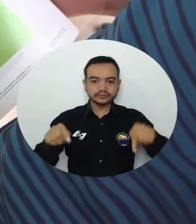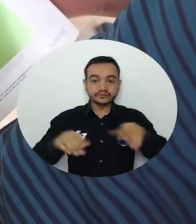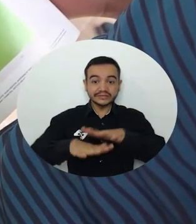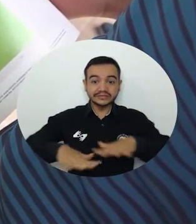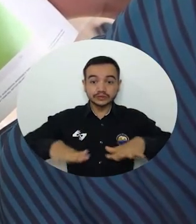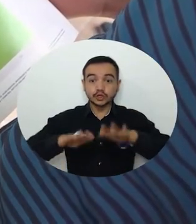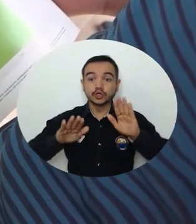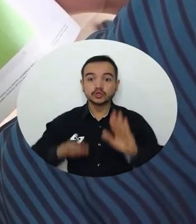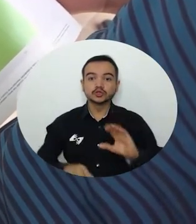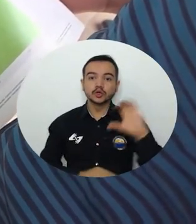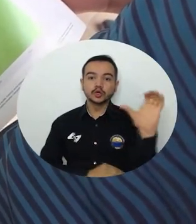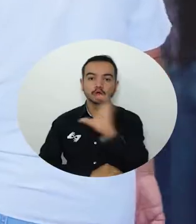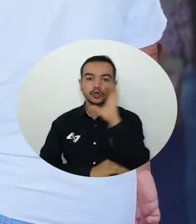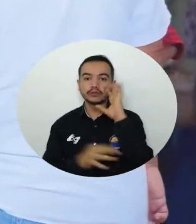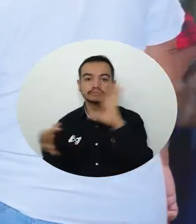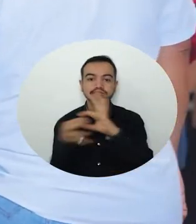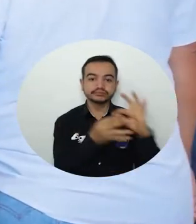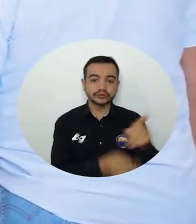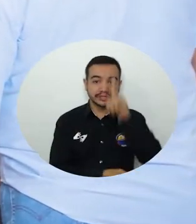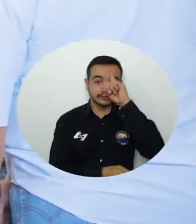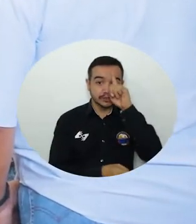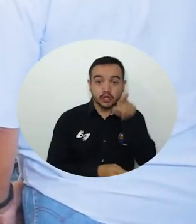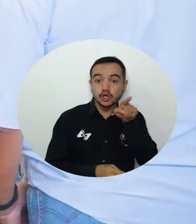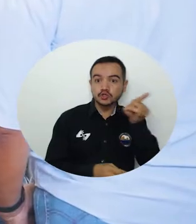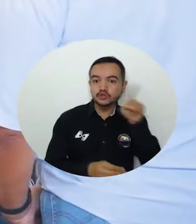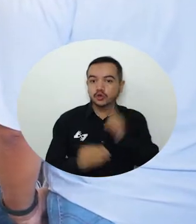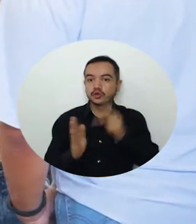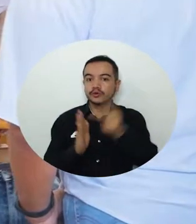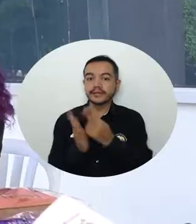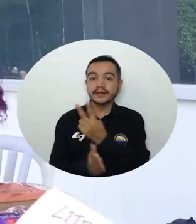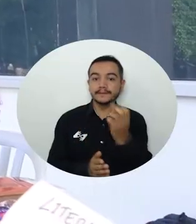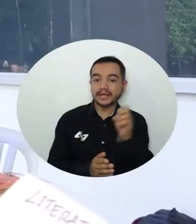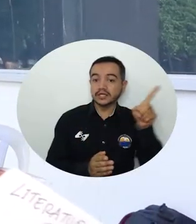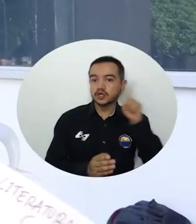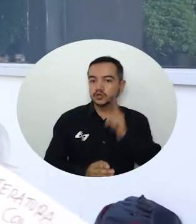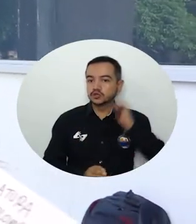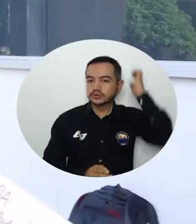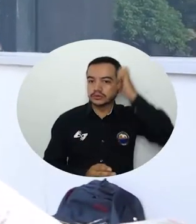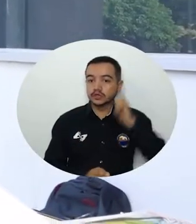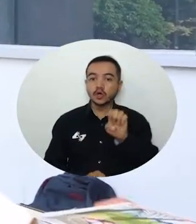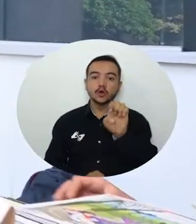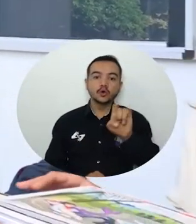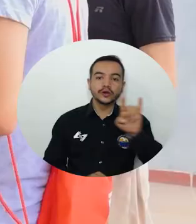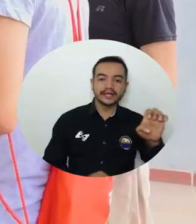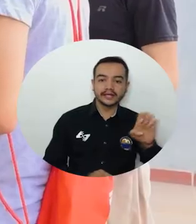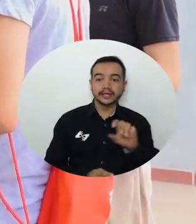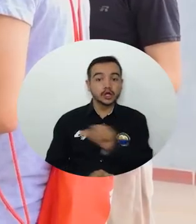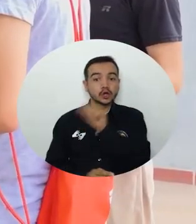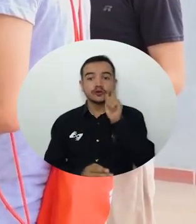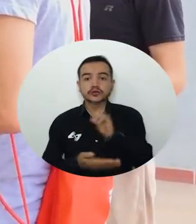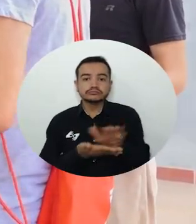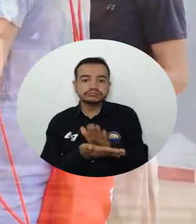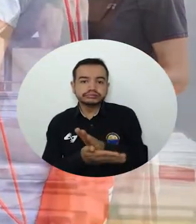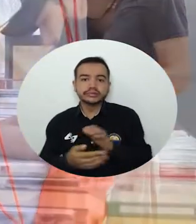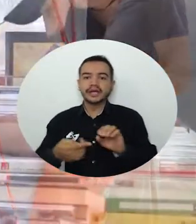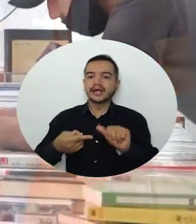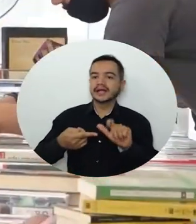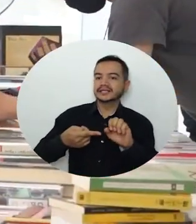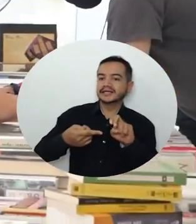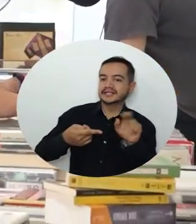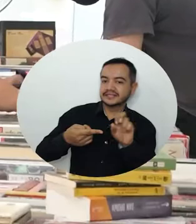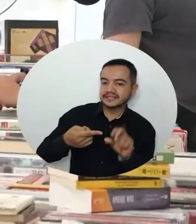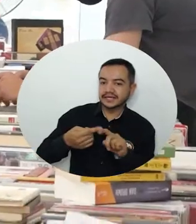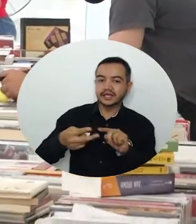Centro Cultural Colombo Alemán, Horizonte 2020 de la Unión Europea, las editoriales españolas Alianza, Trota, Alfaguara